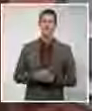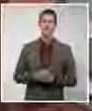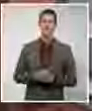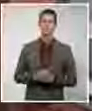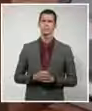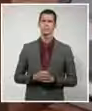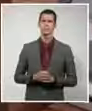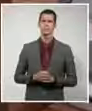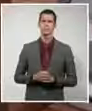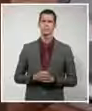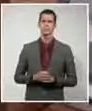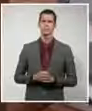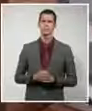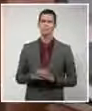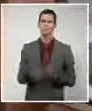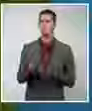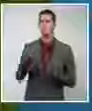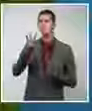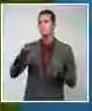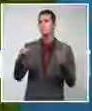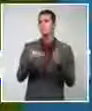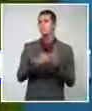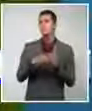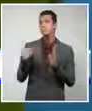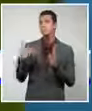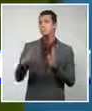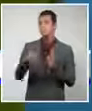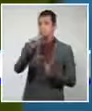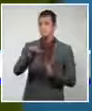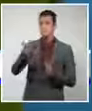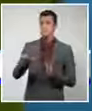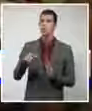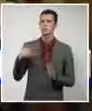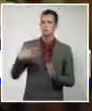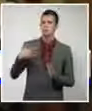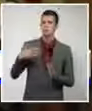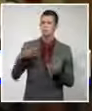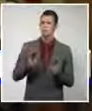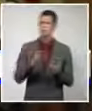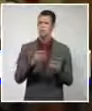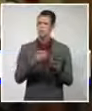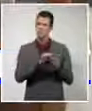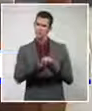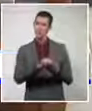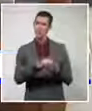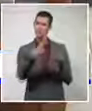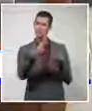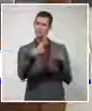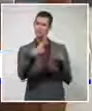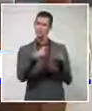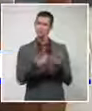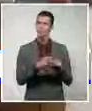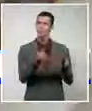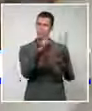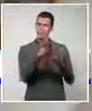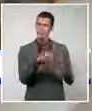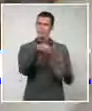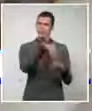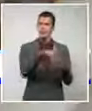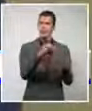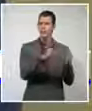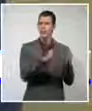Comunicaciones de Cuba formularon quejas en los últimos días o manifestaron dudas sobre los servicios Nauta Hogar y datos móviles. Sobre el Internet desde